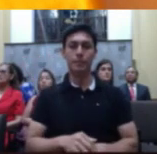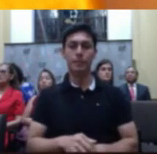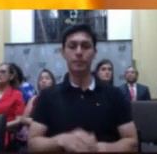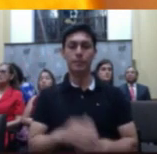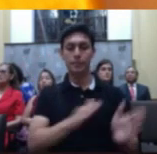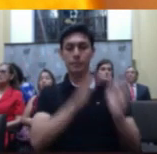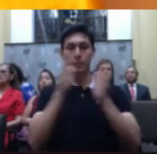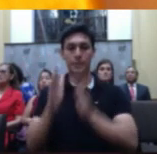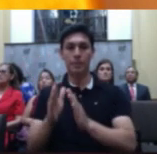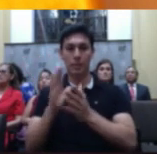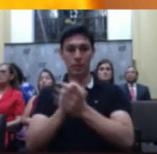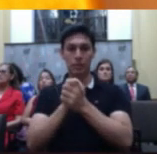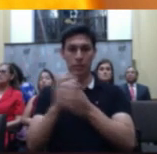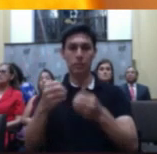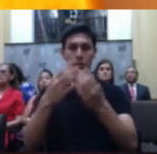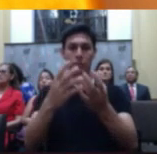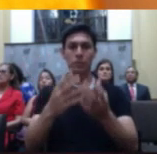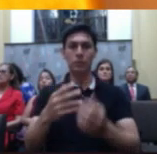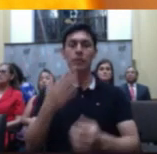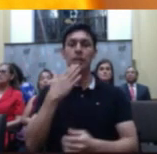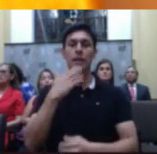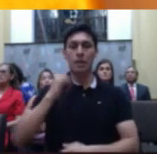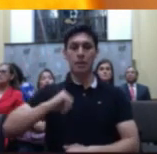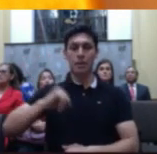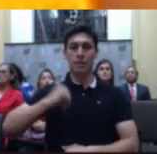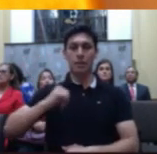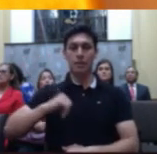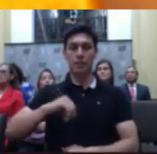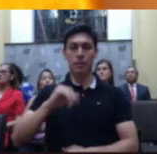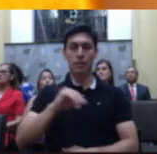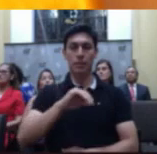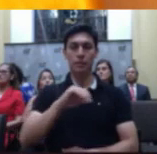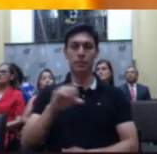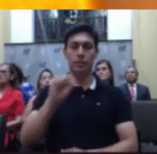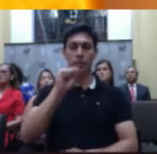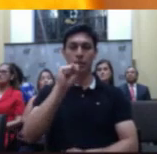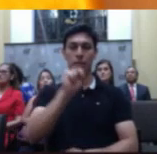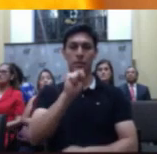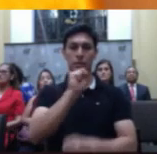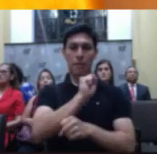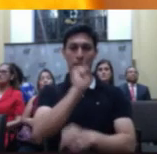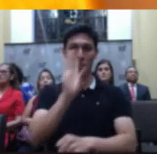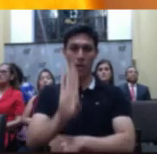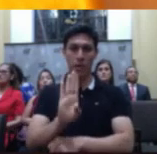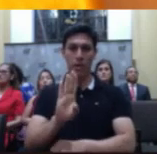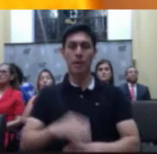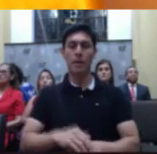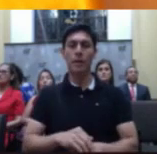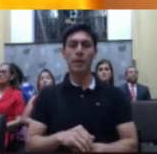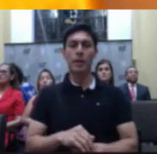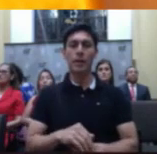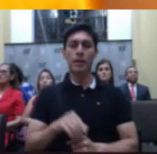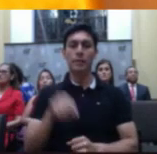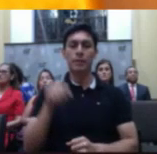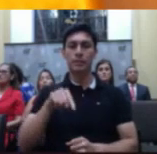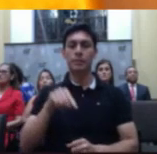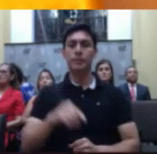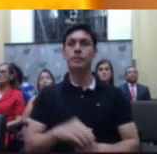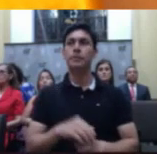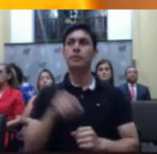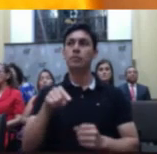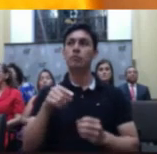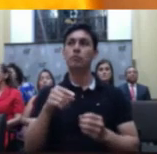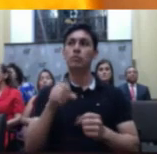es del alcalde de la Municipalidad Distrital de San Borja, con el siguiente tenor. El alcalde de la Municipalidad de San Borja